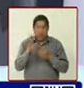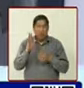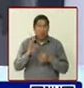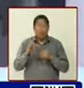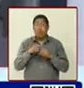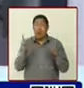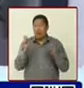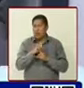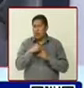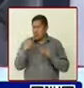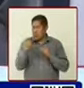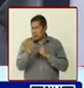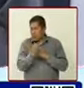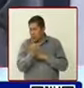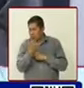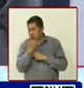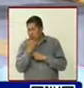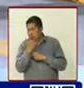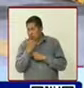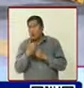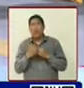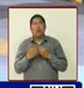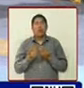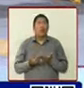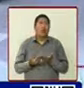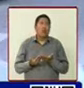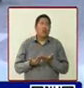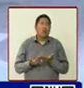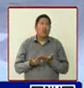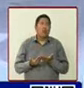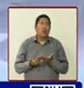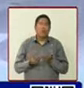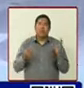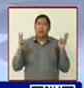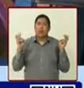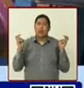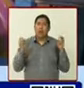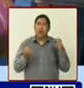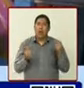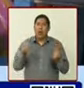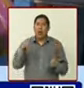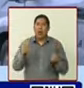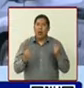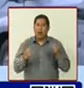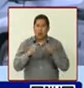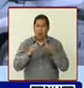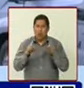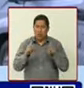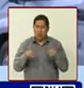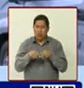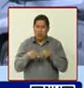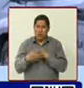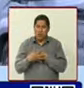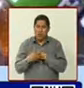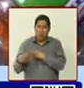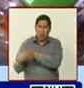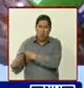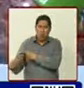situaciones irregulares, como es el tema de los vehículos que tienen placas